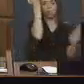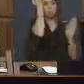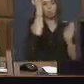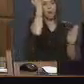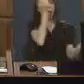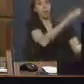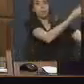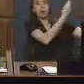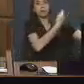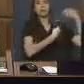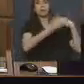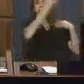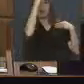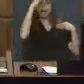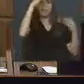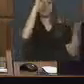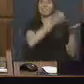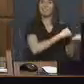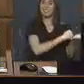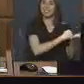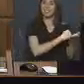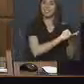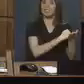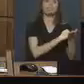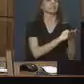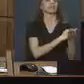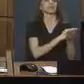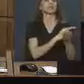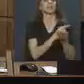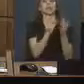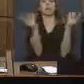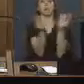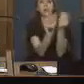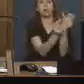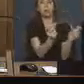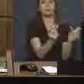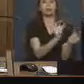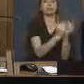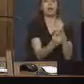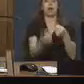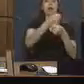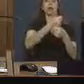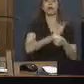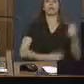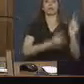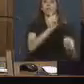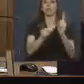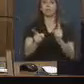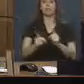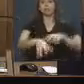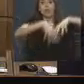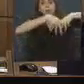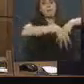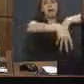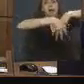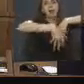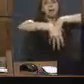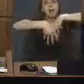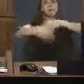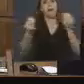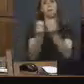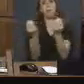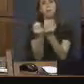pasado oscuro y de los límites de una gobernabilidad pactada entre pocos, y salió en masa